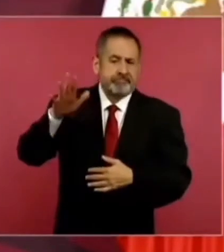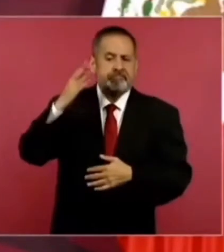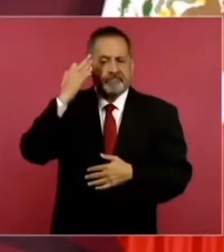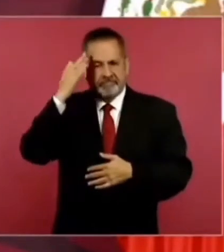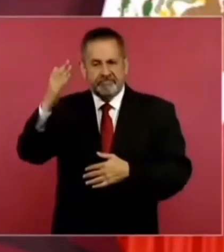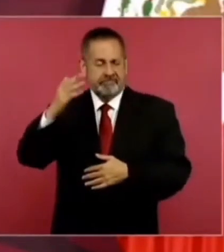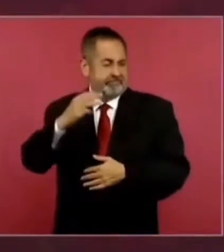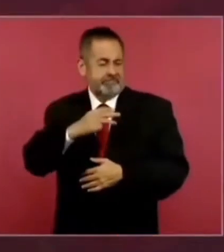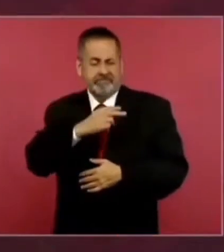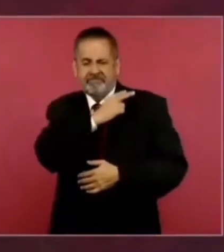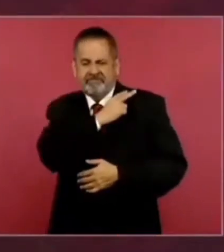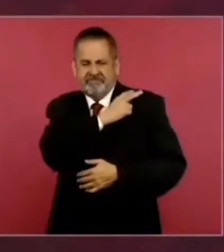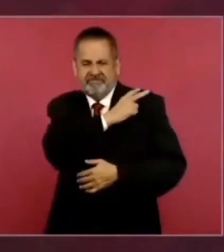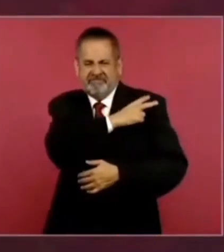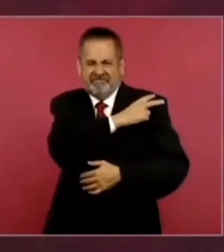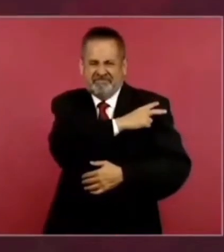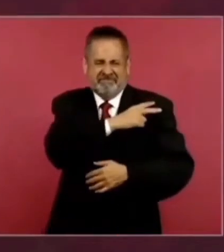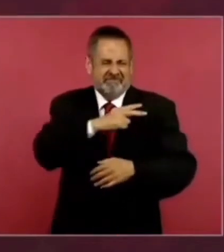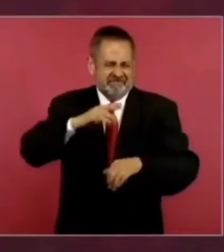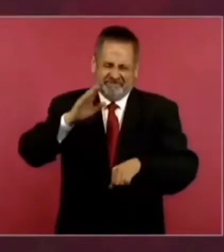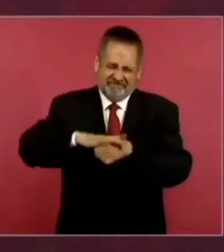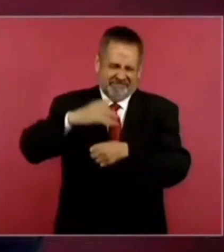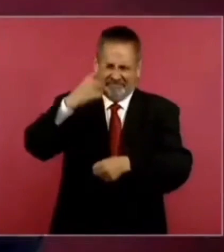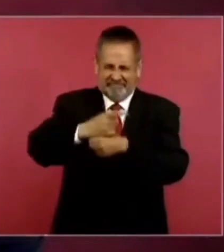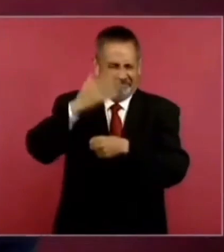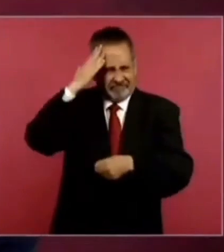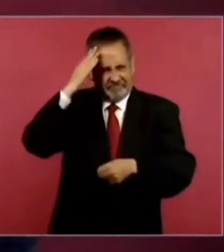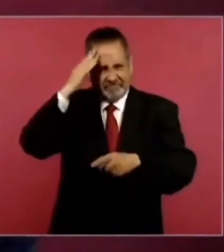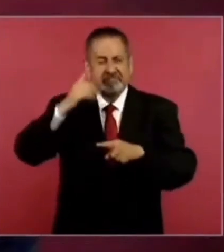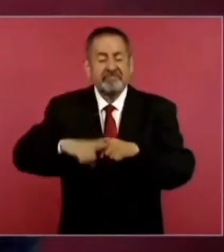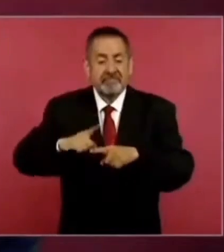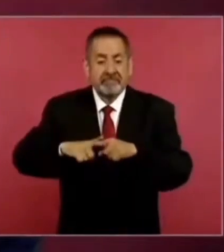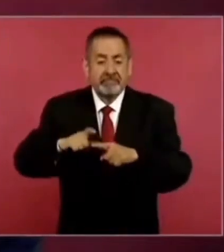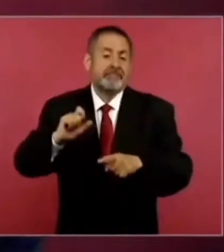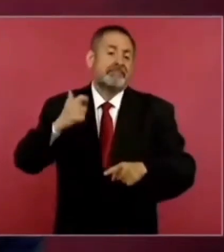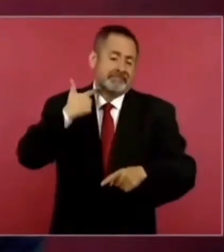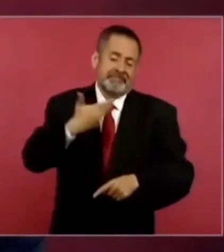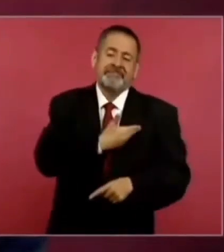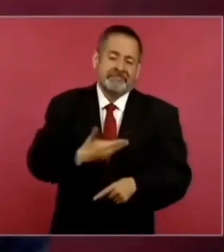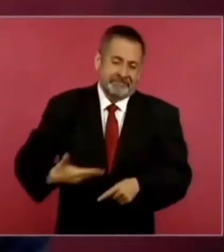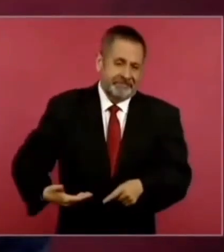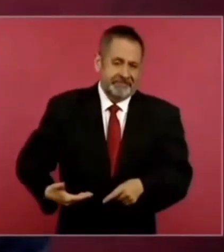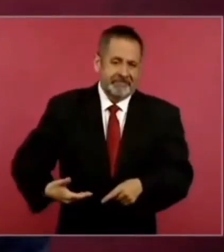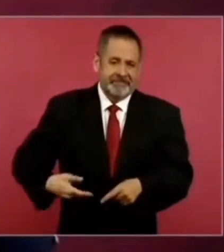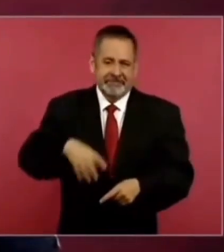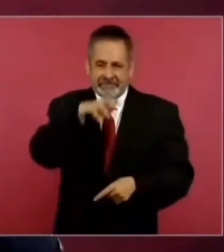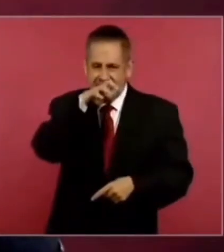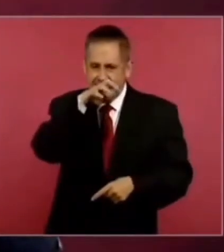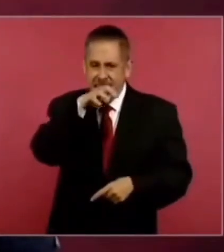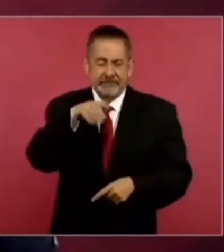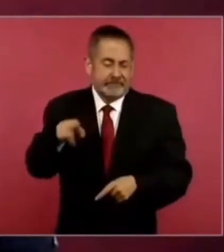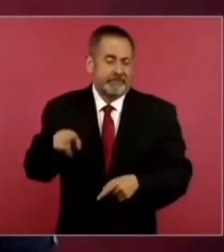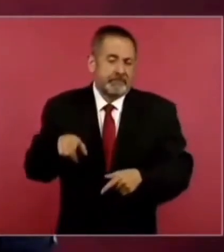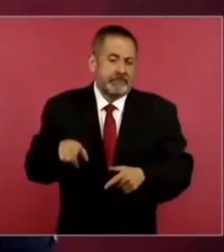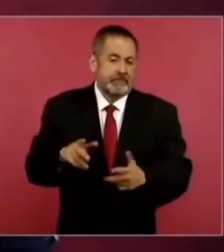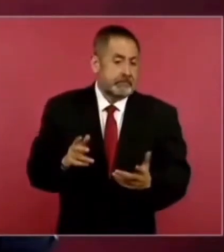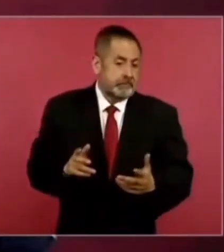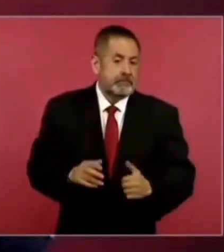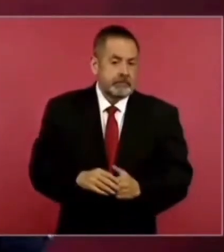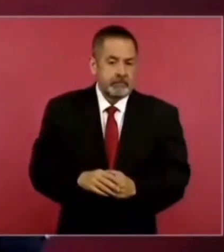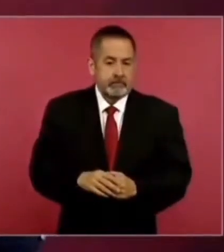el comandante supremo de las Fuerzas Armadas era el presidente Gustavo Díaz Ordaz. Además, no estoy